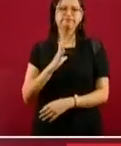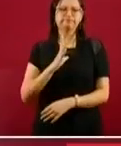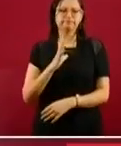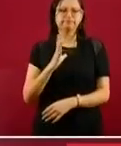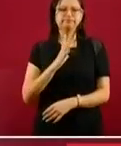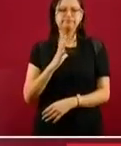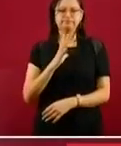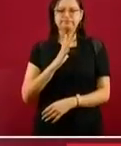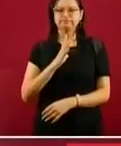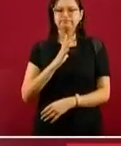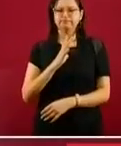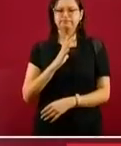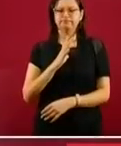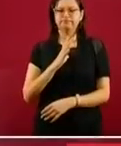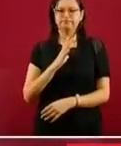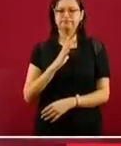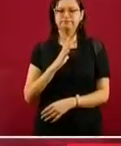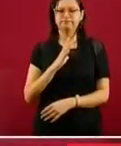decir,